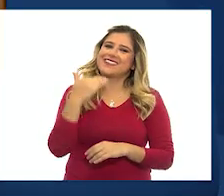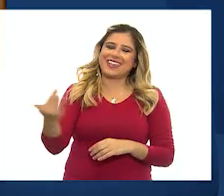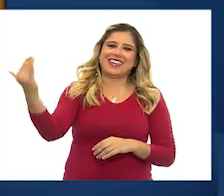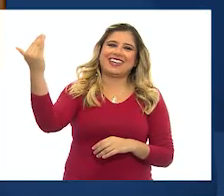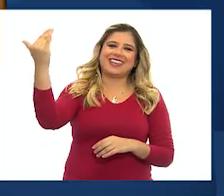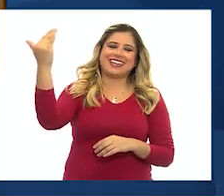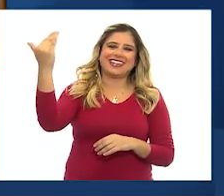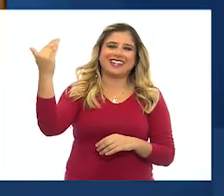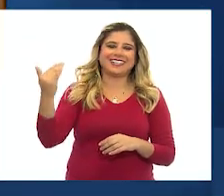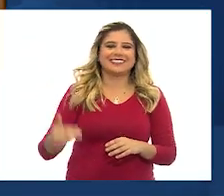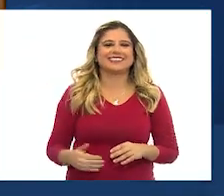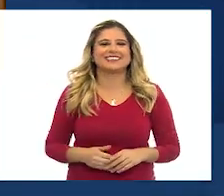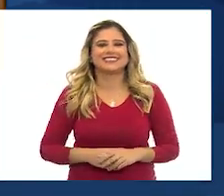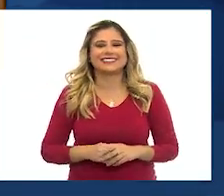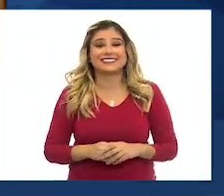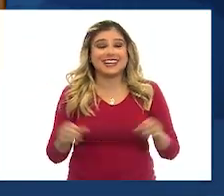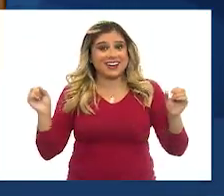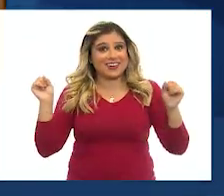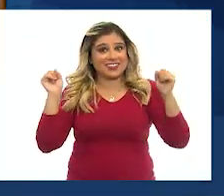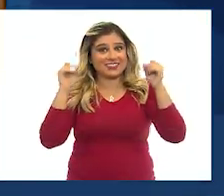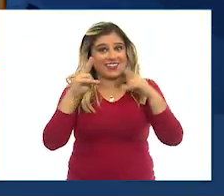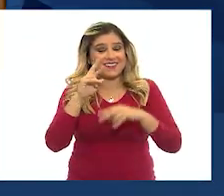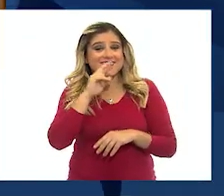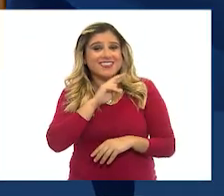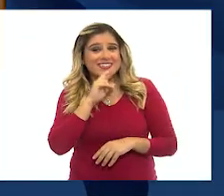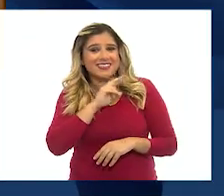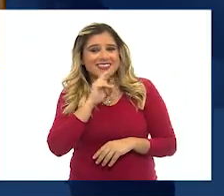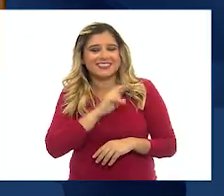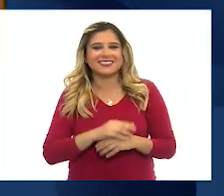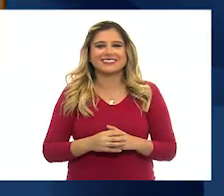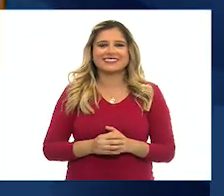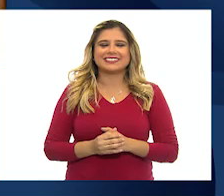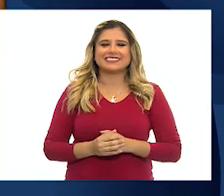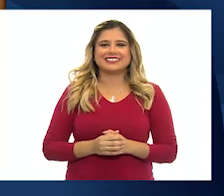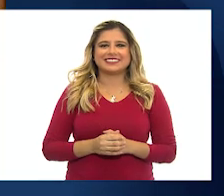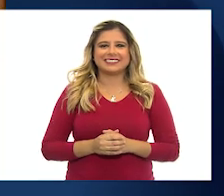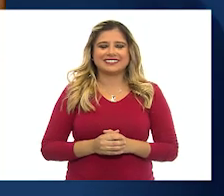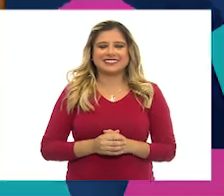¡Muy bien! ¡Nos vemos pronto!